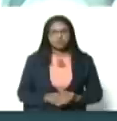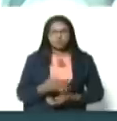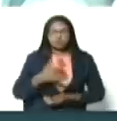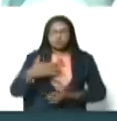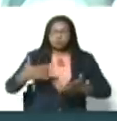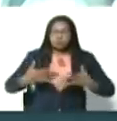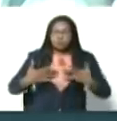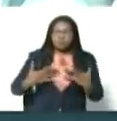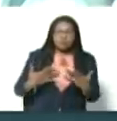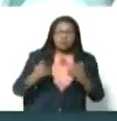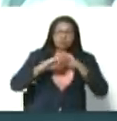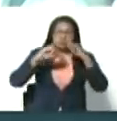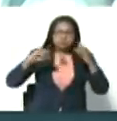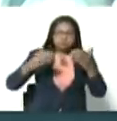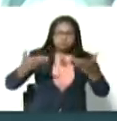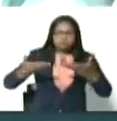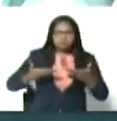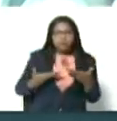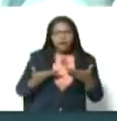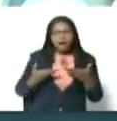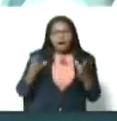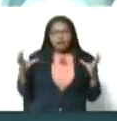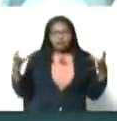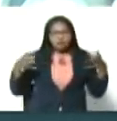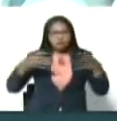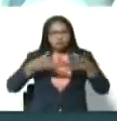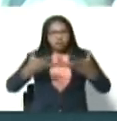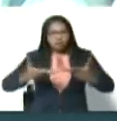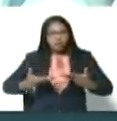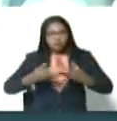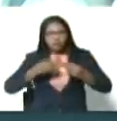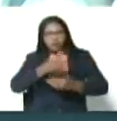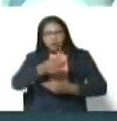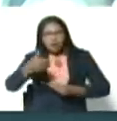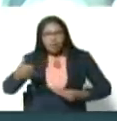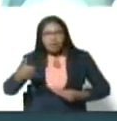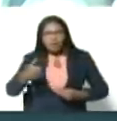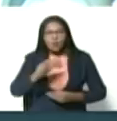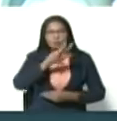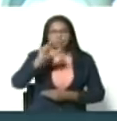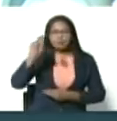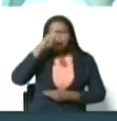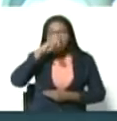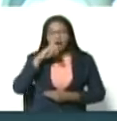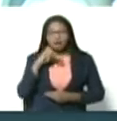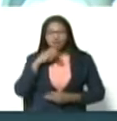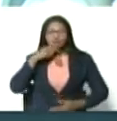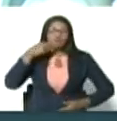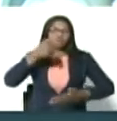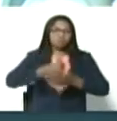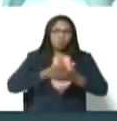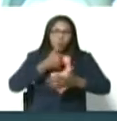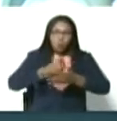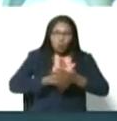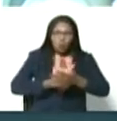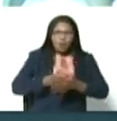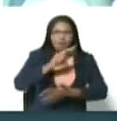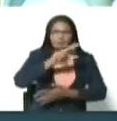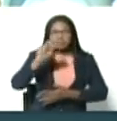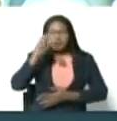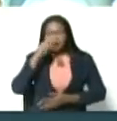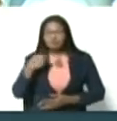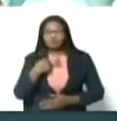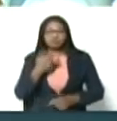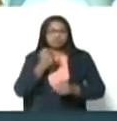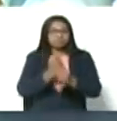así lo acepto, como un regalo colectivo para todos y para todas en 30 años de lucha, en 30 años de trabajo.